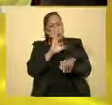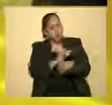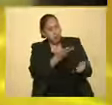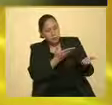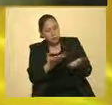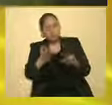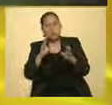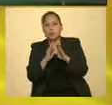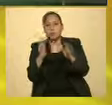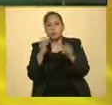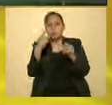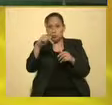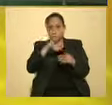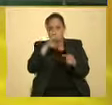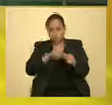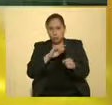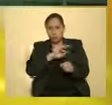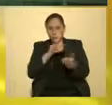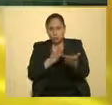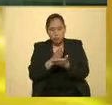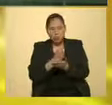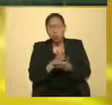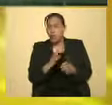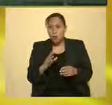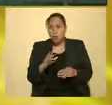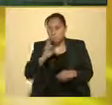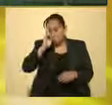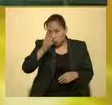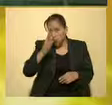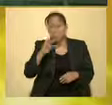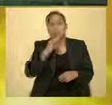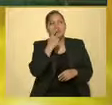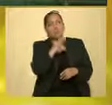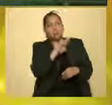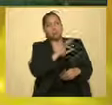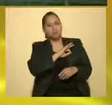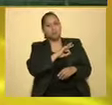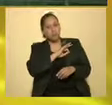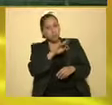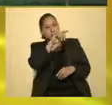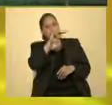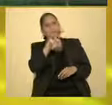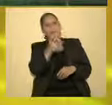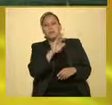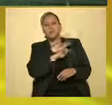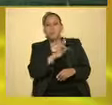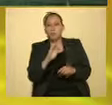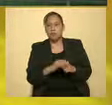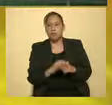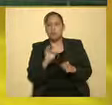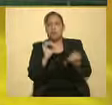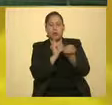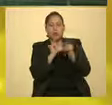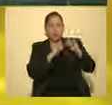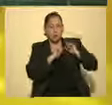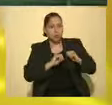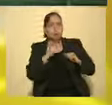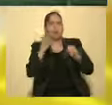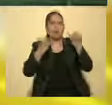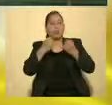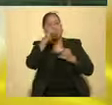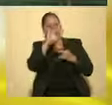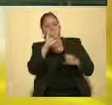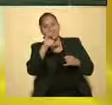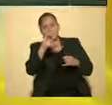con así su es, mascota? Y si no es así, le podemos levantar una denuncia ante el Ministerio Público, ante las autoridades o ante el juez